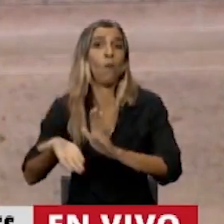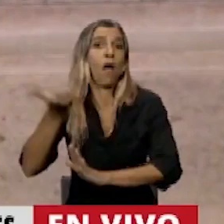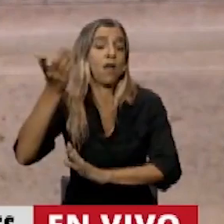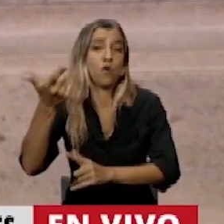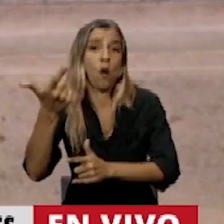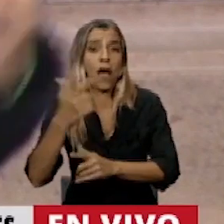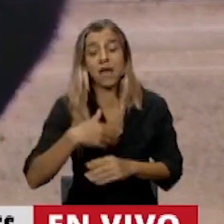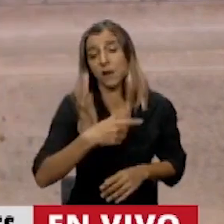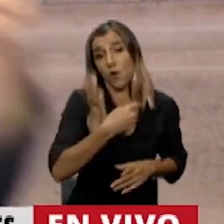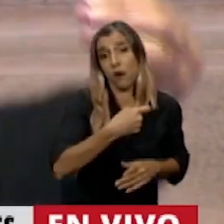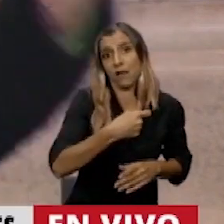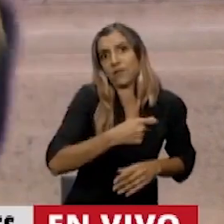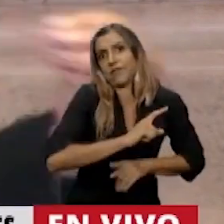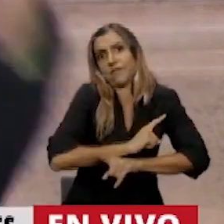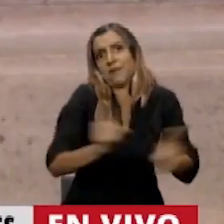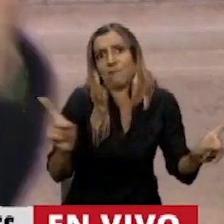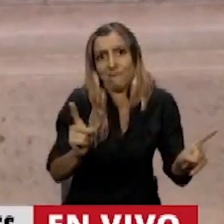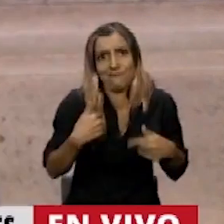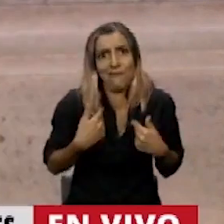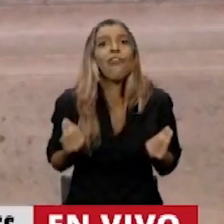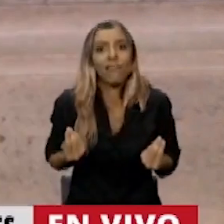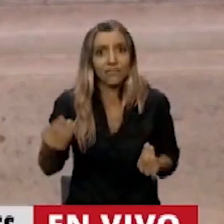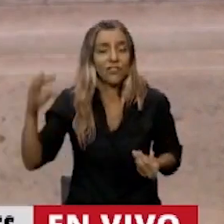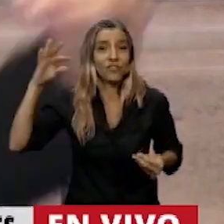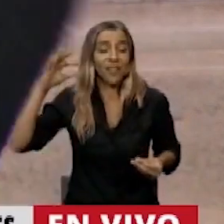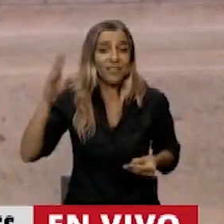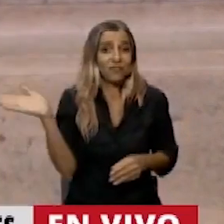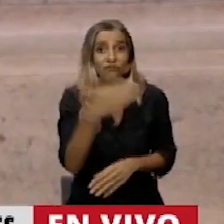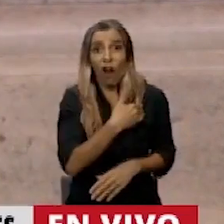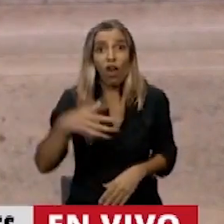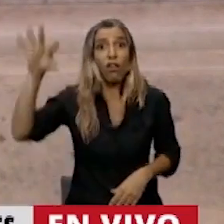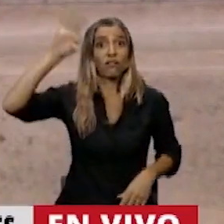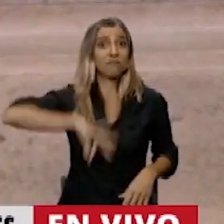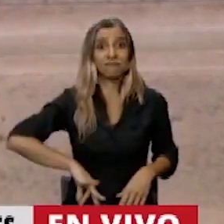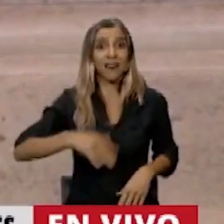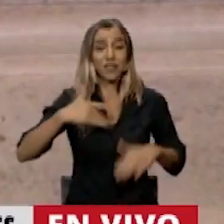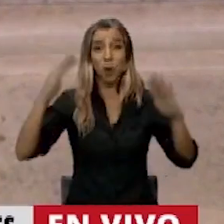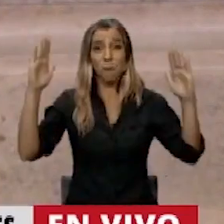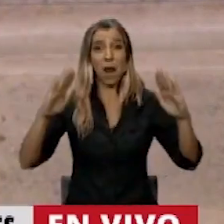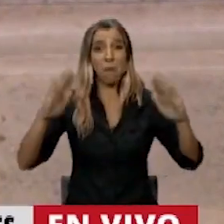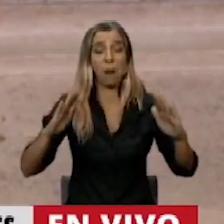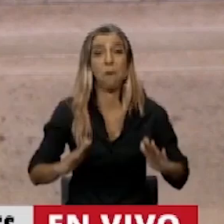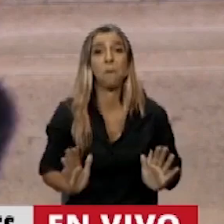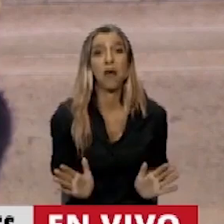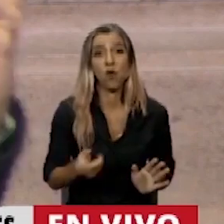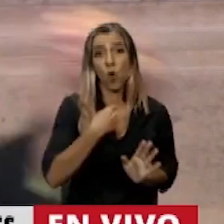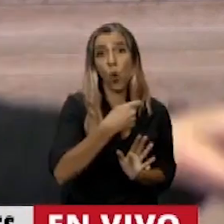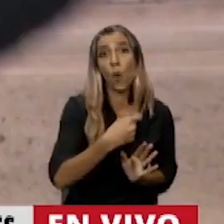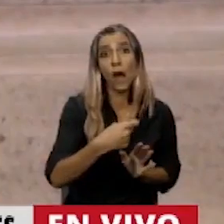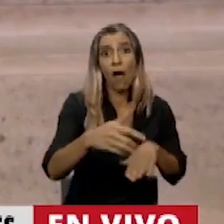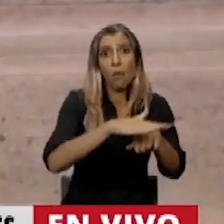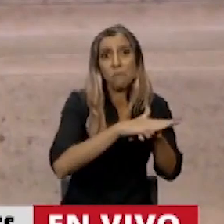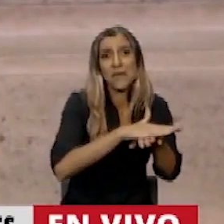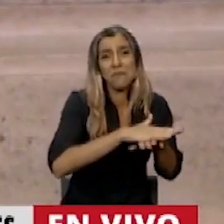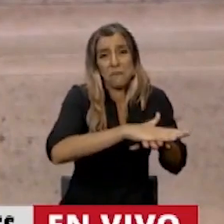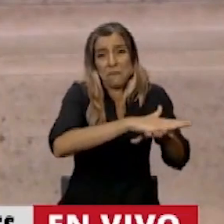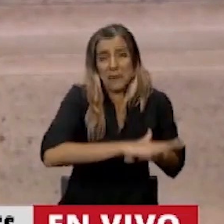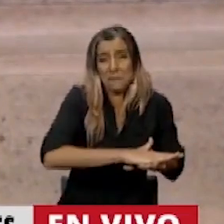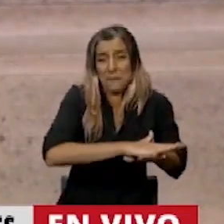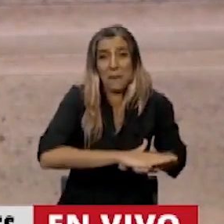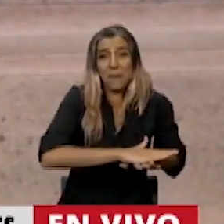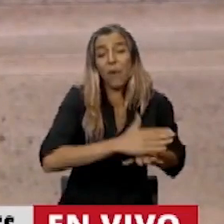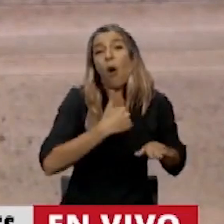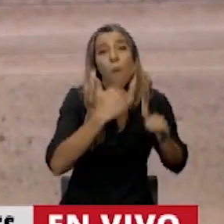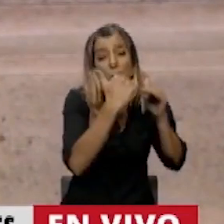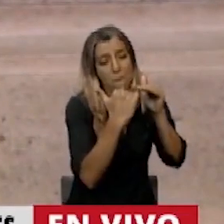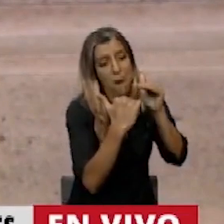para atrás. Por lo tanto, cada vez más los jubilados van a cobrar la mínima, y esa mínima cada vez más va a estar años